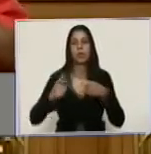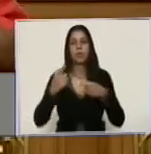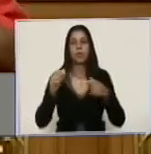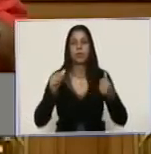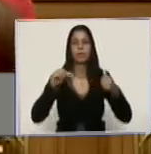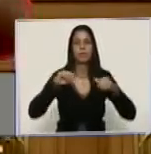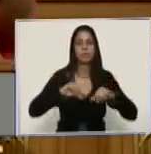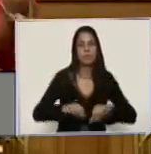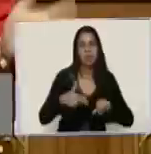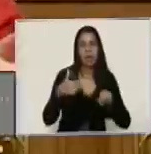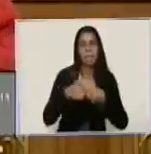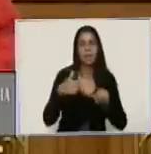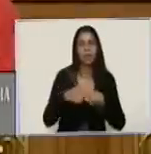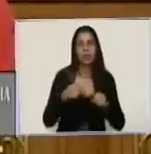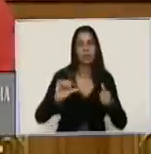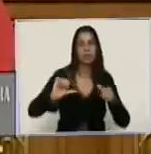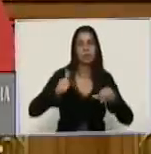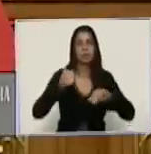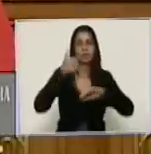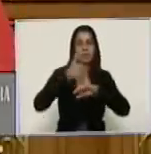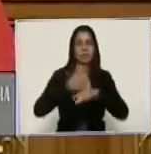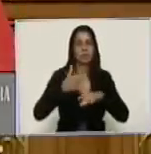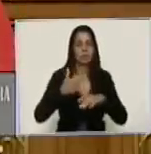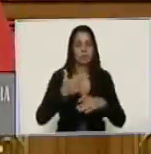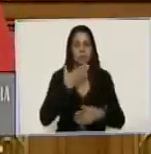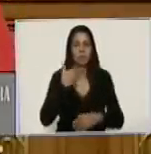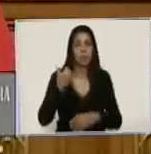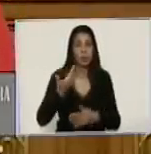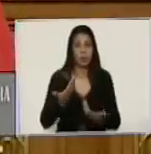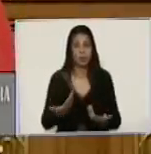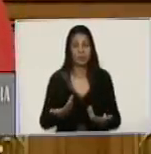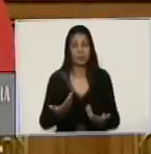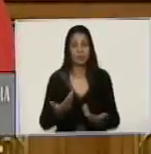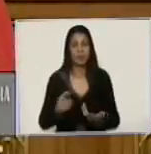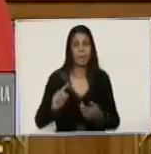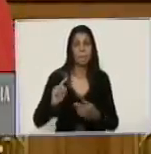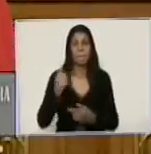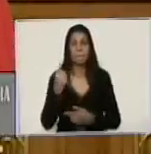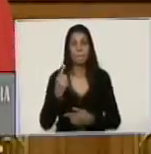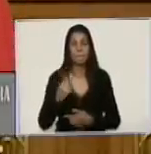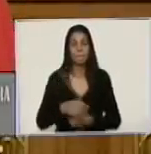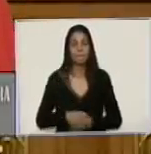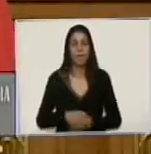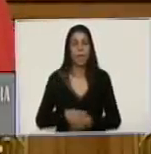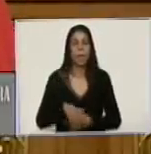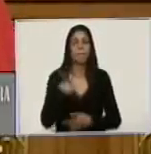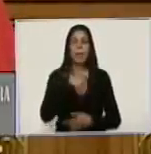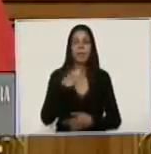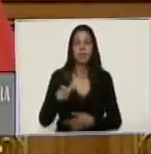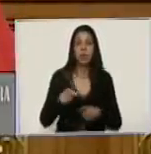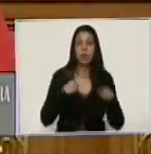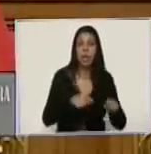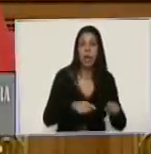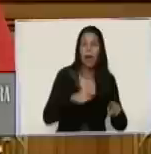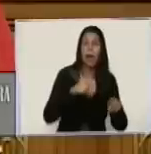mayor calidad jamás conocida en la historia. Eso es inédito, porque el ser humano pasó de madera a